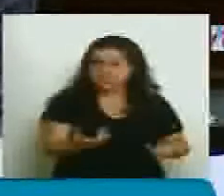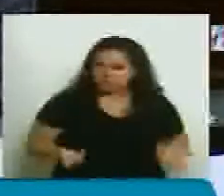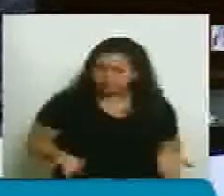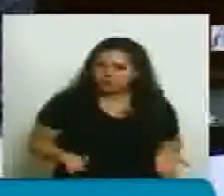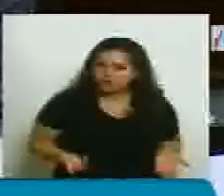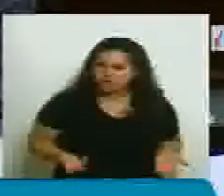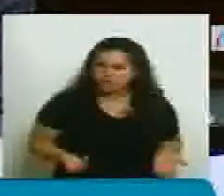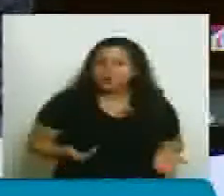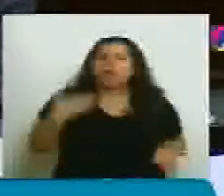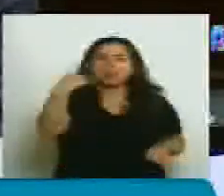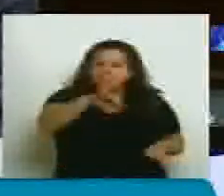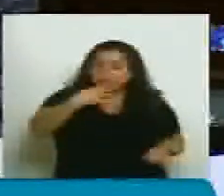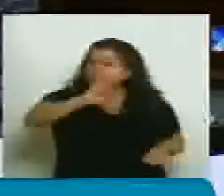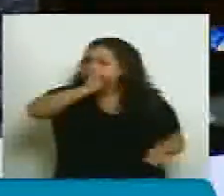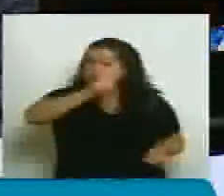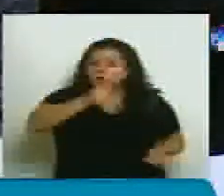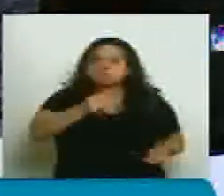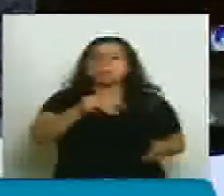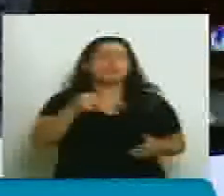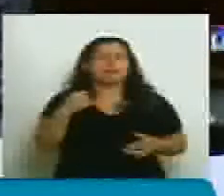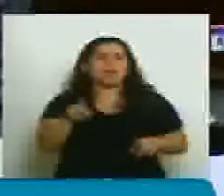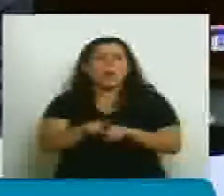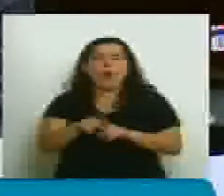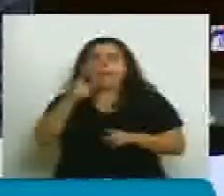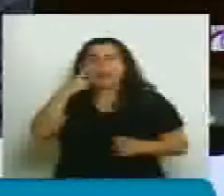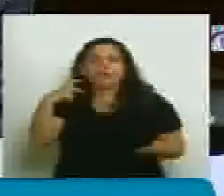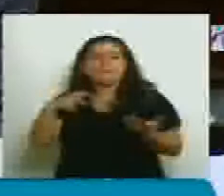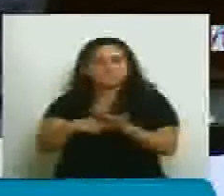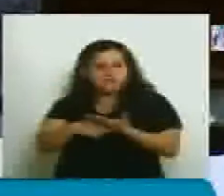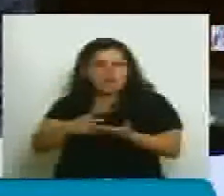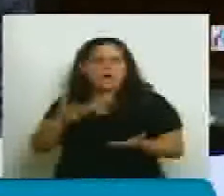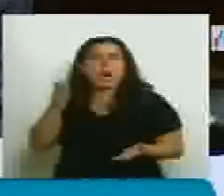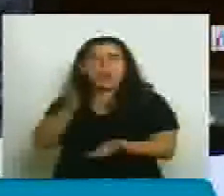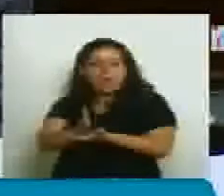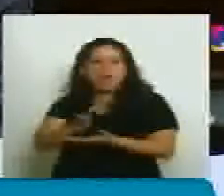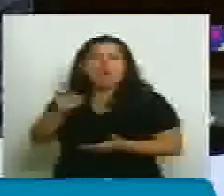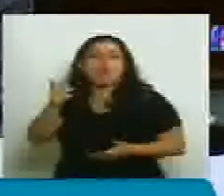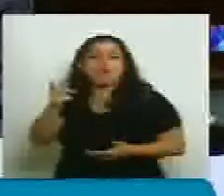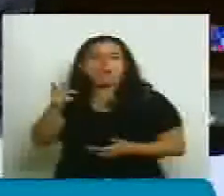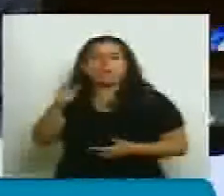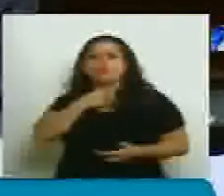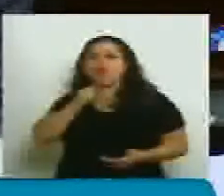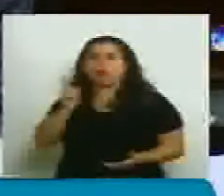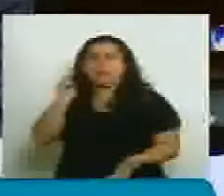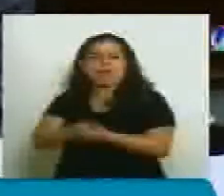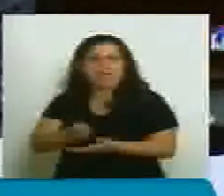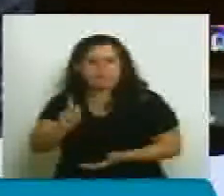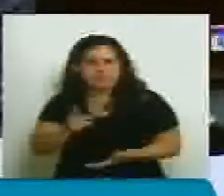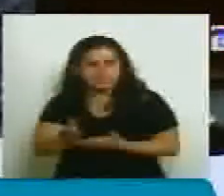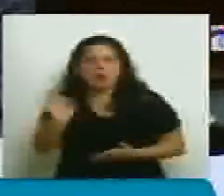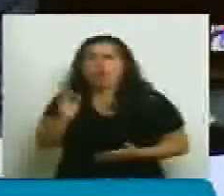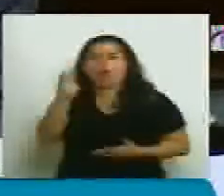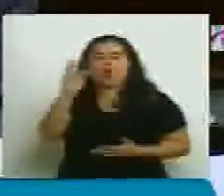que debe inexorablemente hacerse en materia de evasión fiscal, de ataques especulativos, de fuga de